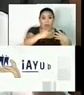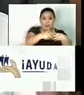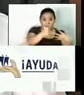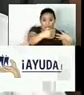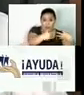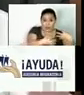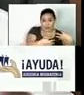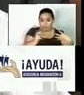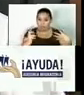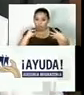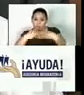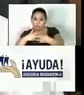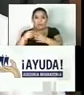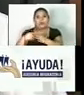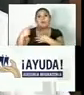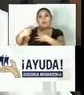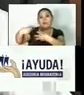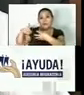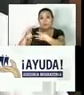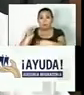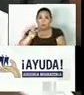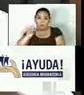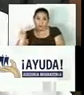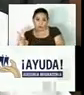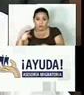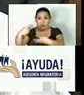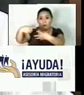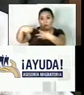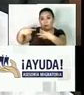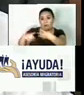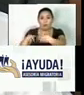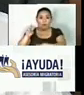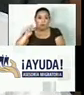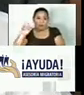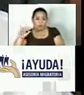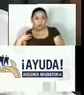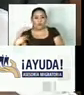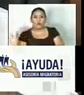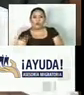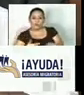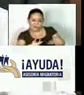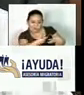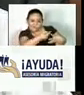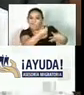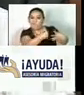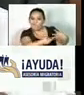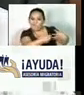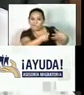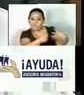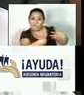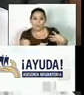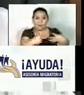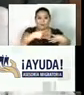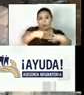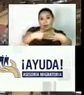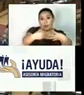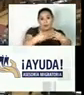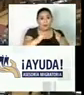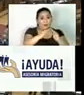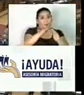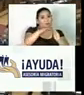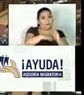decreto 22 y 23 y por ello estamos pidiendo la derogatoria de la ley de cuarentena.